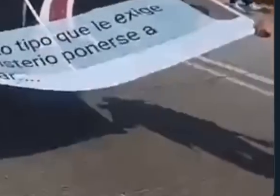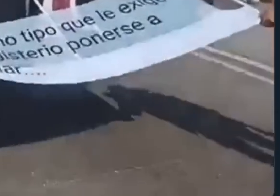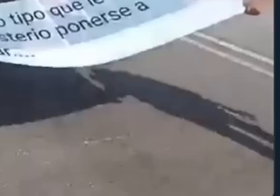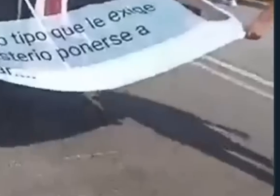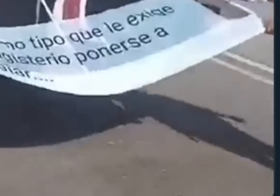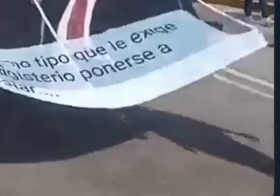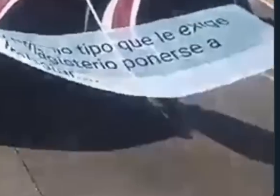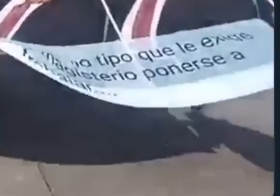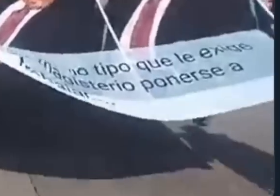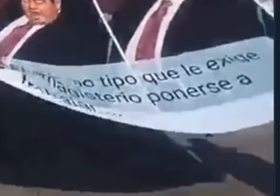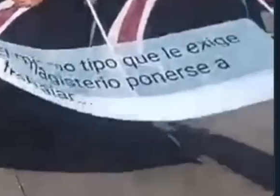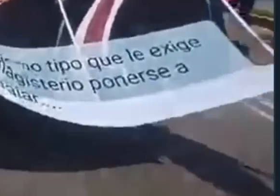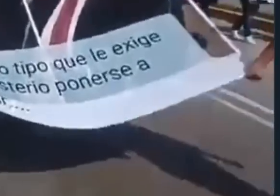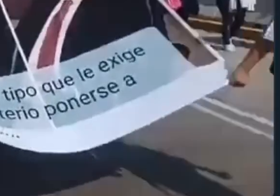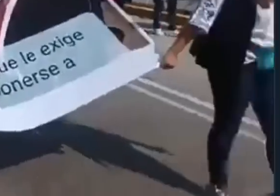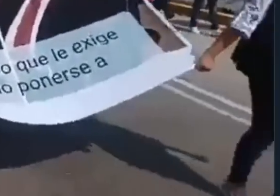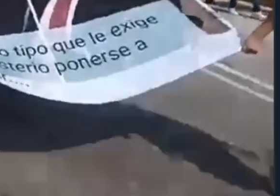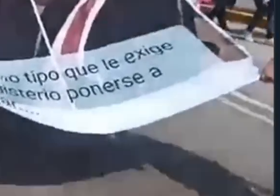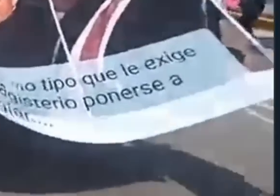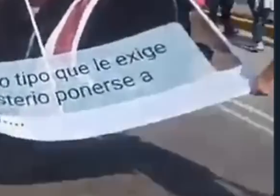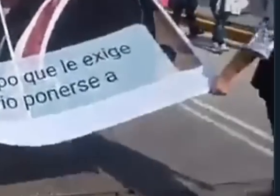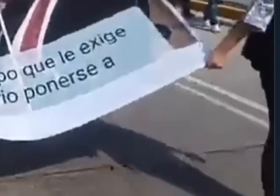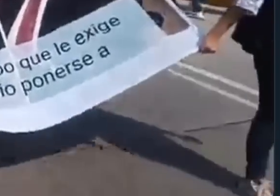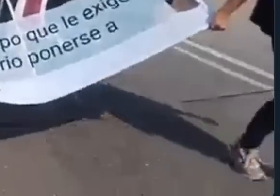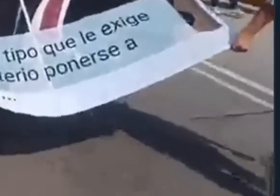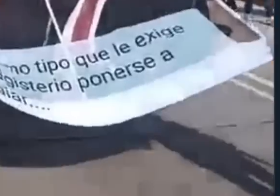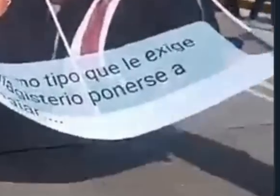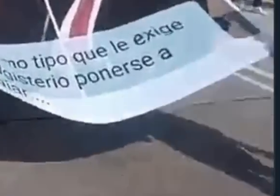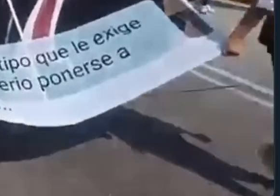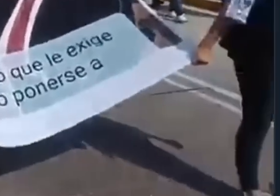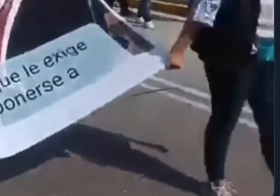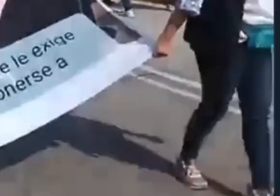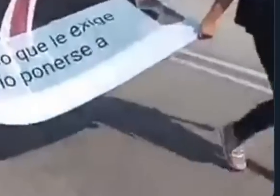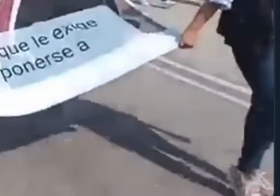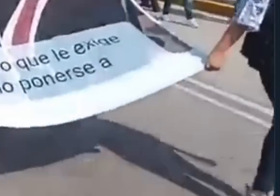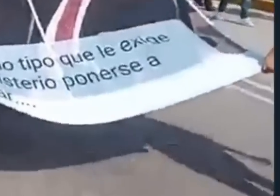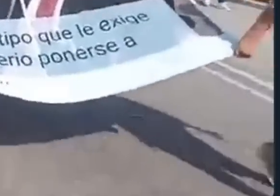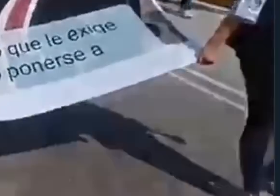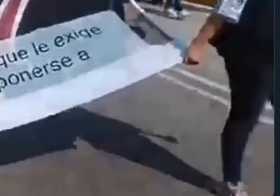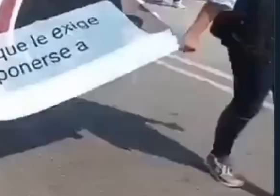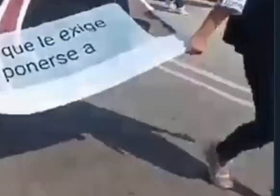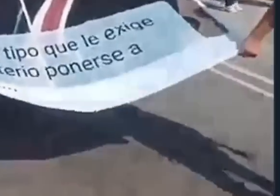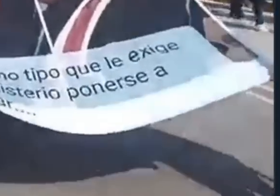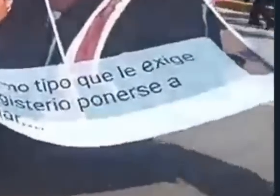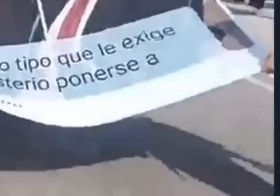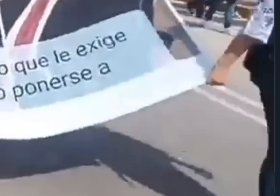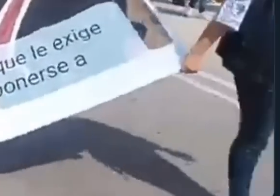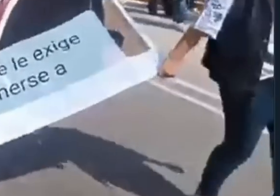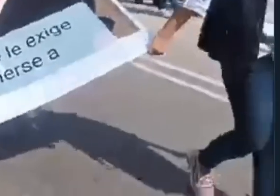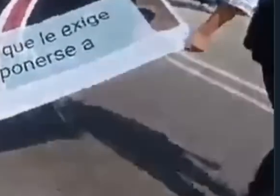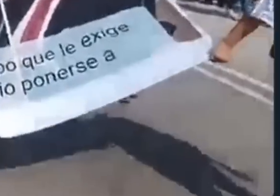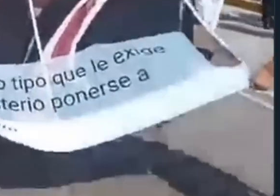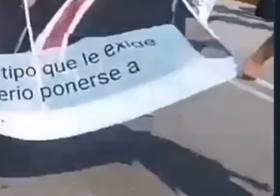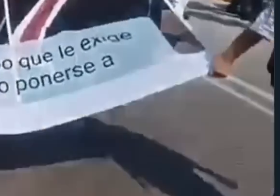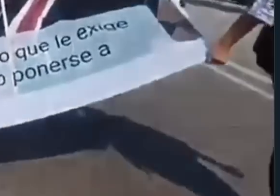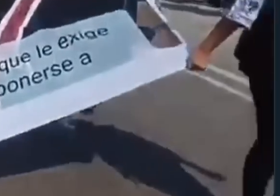despectivos que ha hecho el gobernador respecto a las protestas de los maestros. Recordemos que el pasado viernes llamó flojo al magisterio y el día jueves,